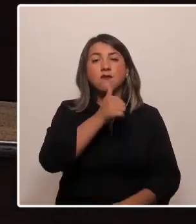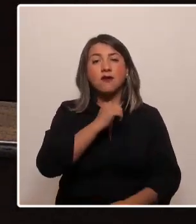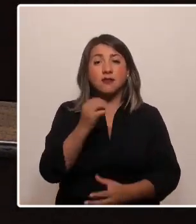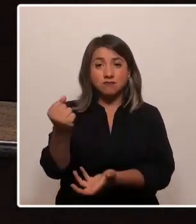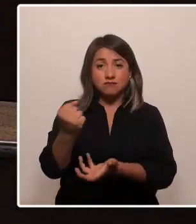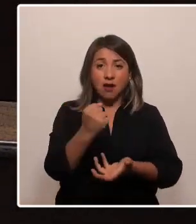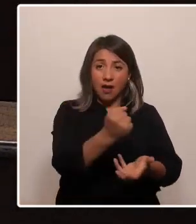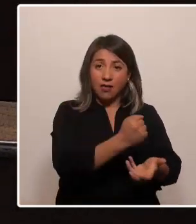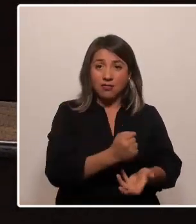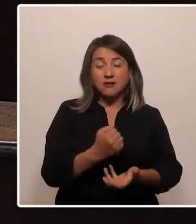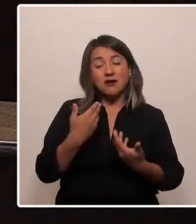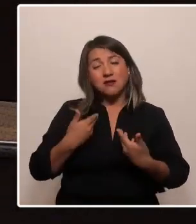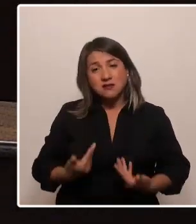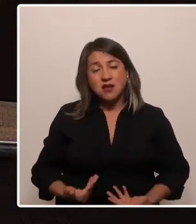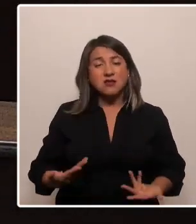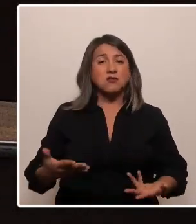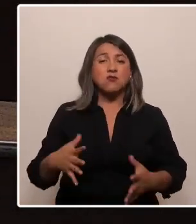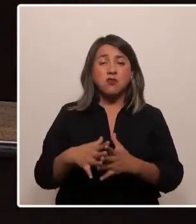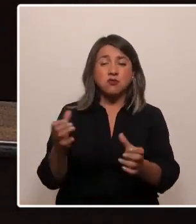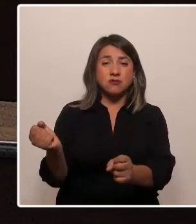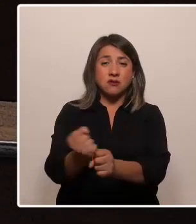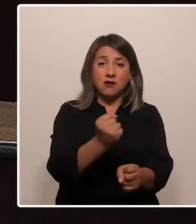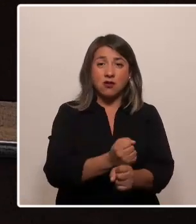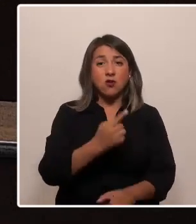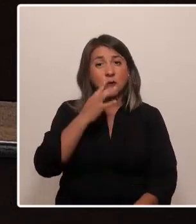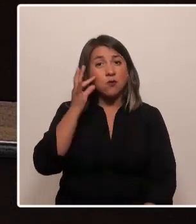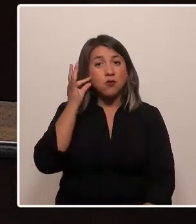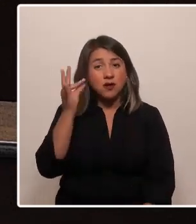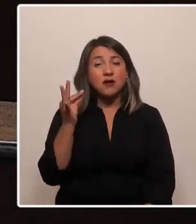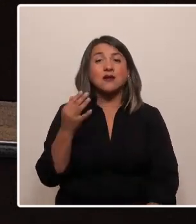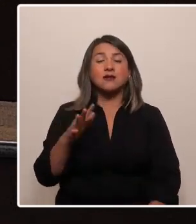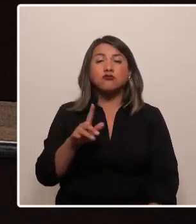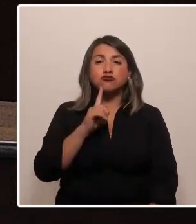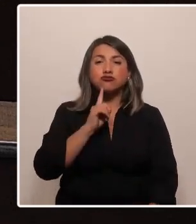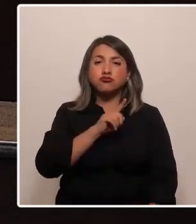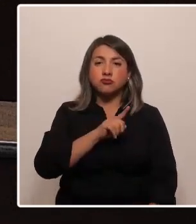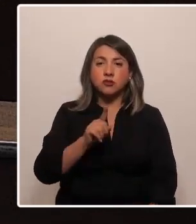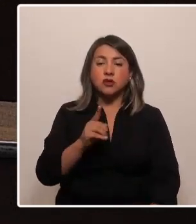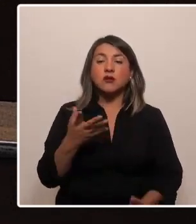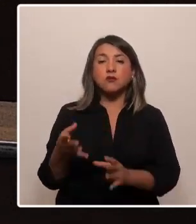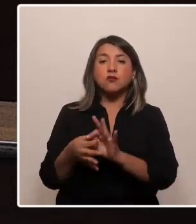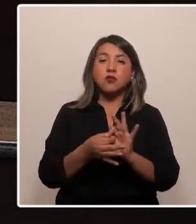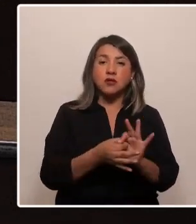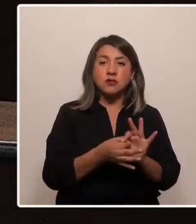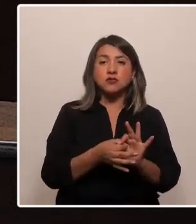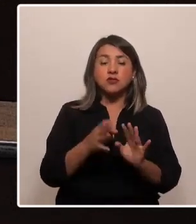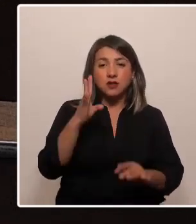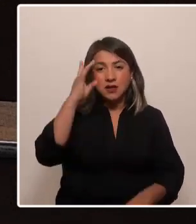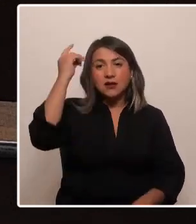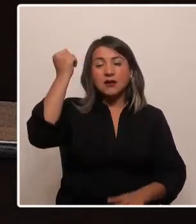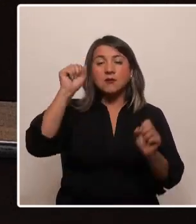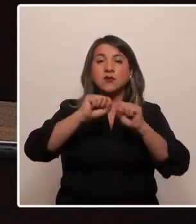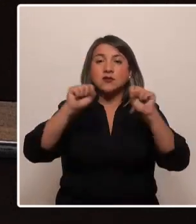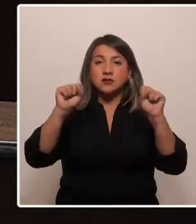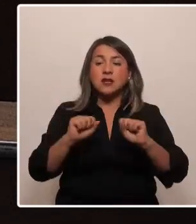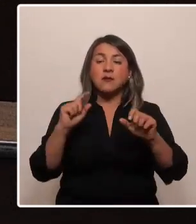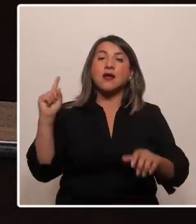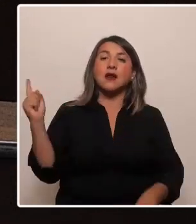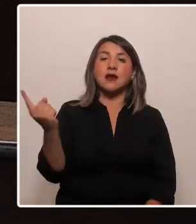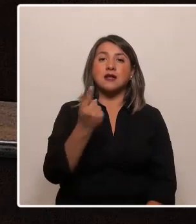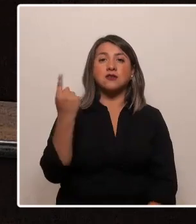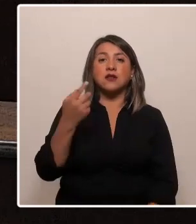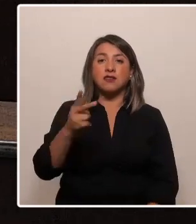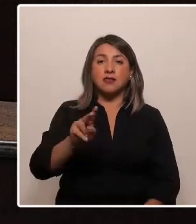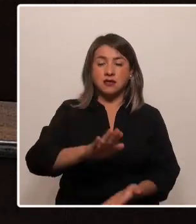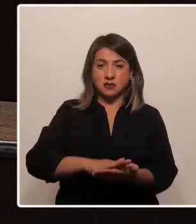del cansancio de las trabajadoras y trabajadores que lo sostienen. Por esto crearemos un sistema nacional de